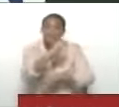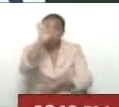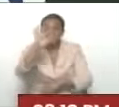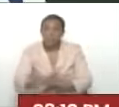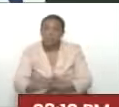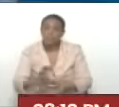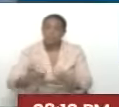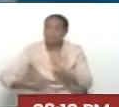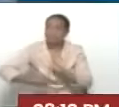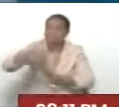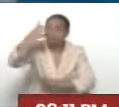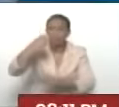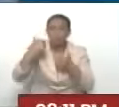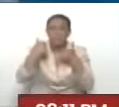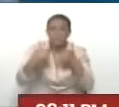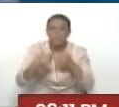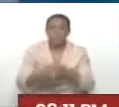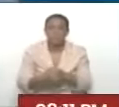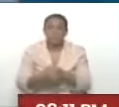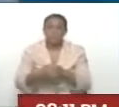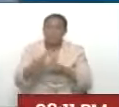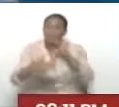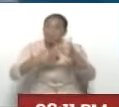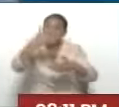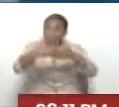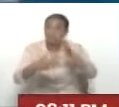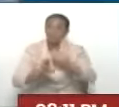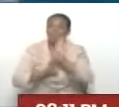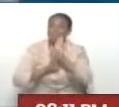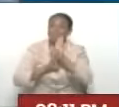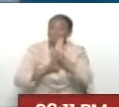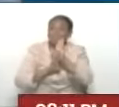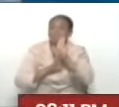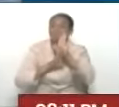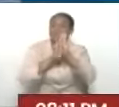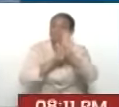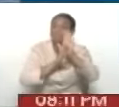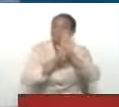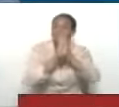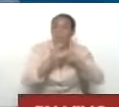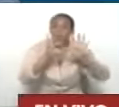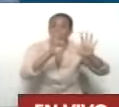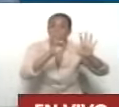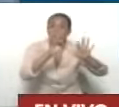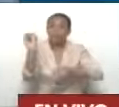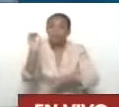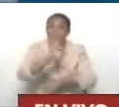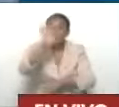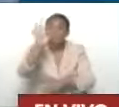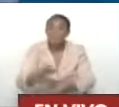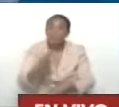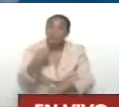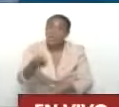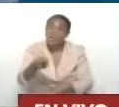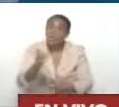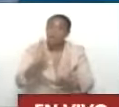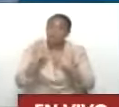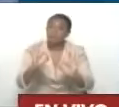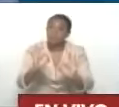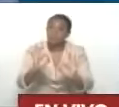Vamos subiendo, paso a paso, ya vamos por 80, yo puse una meta